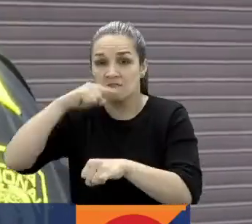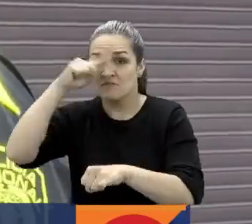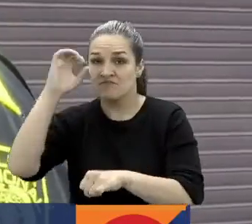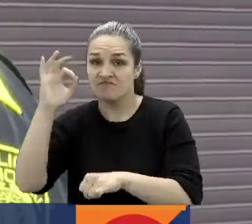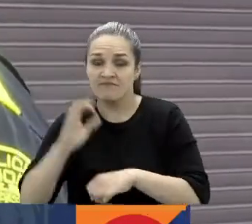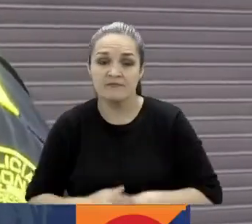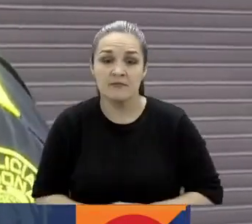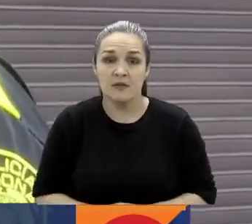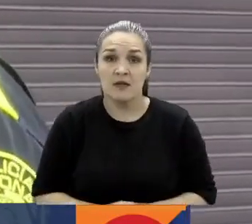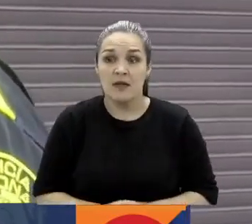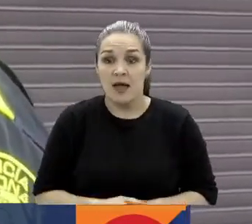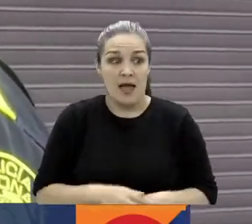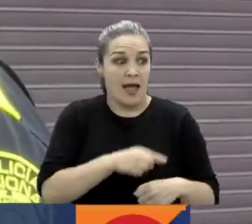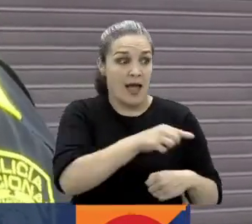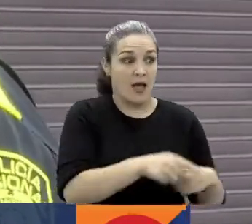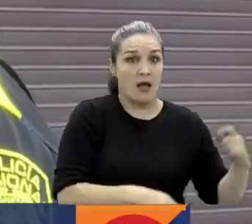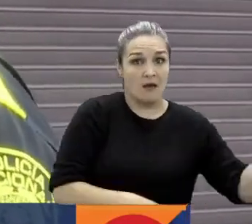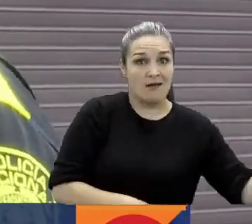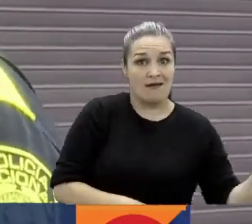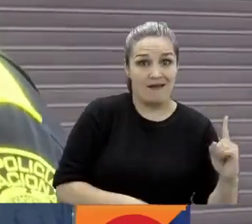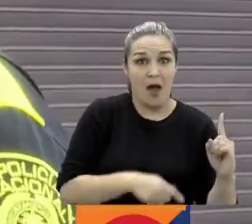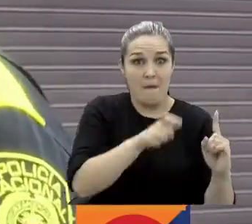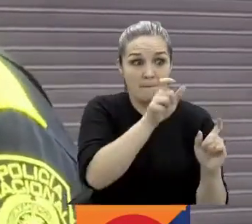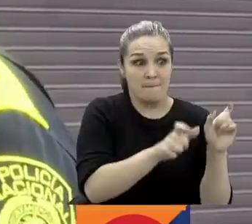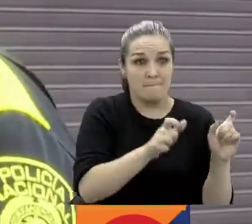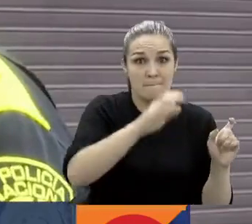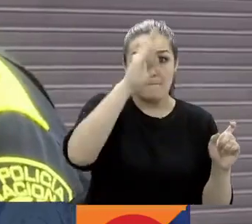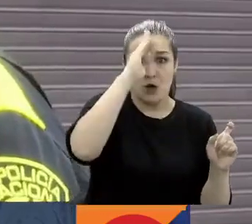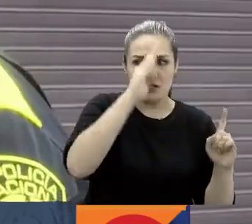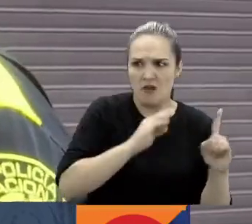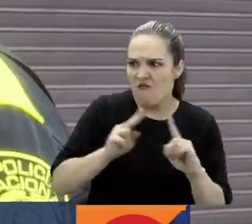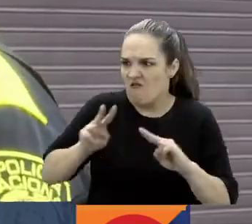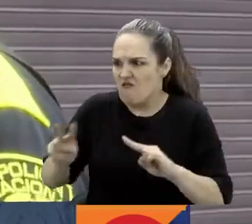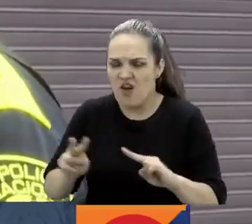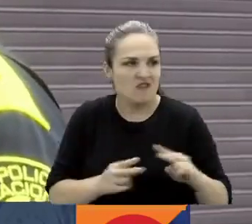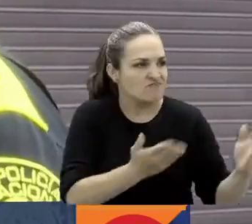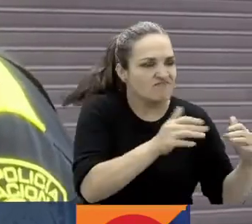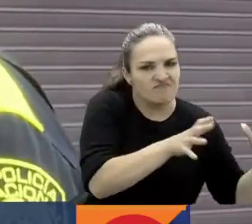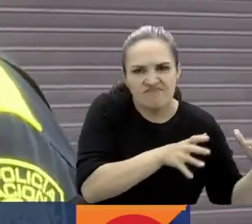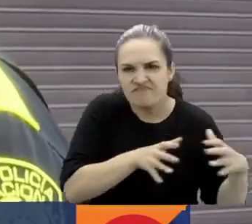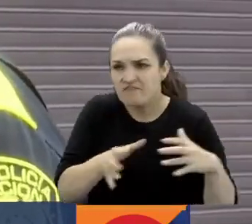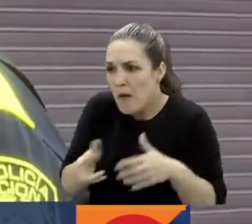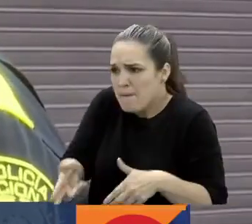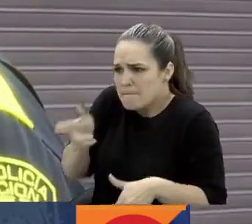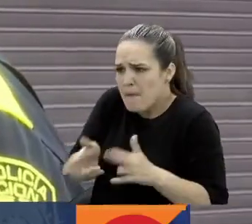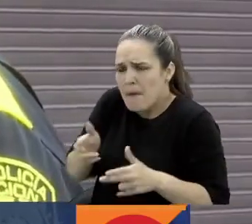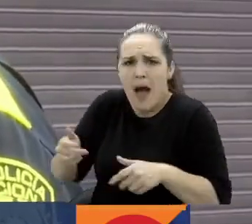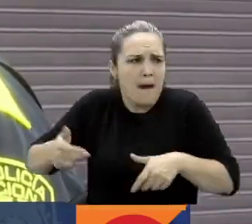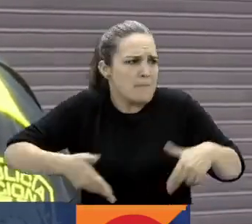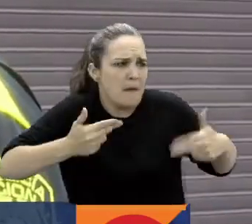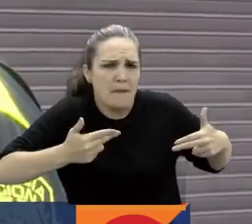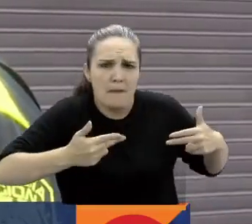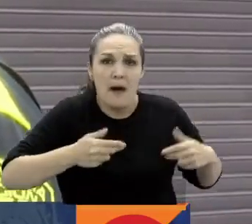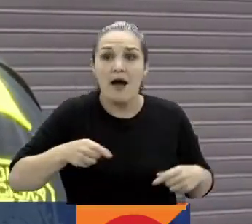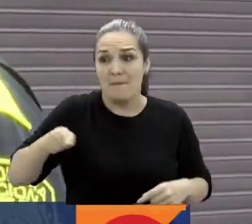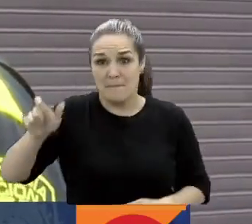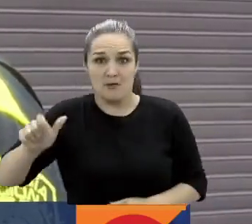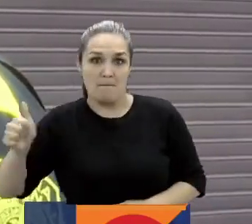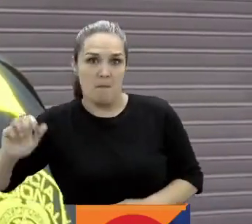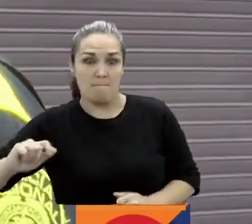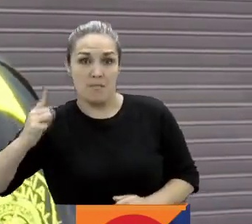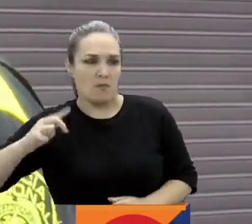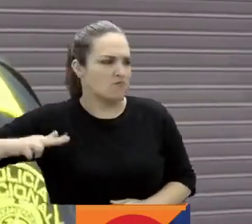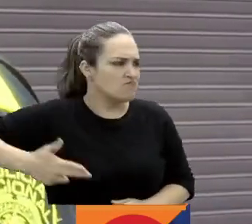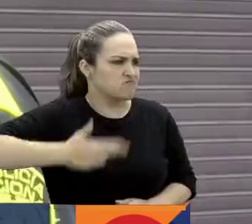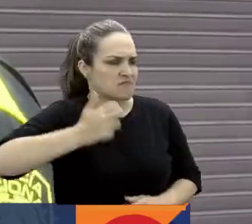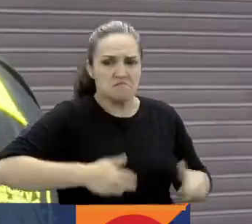cuadrante reacciona, logra impactar a uno de estos sujetos en una de sus piernas y cuando se va a intentar subir a uno de los vehículos en los cuales